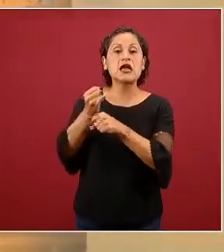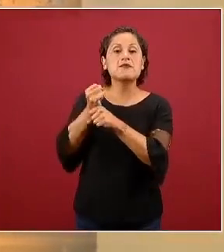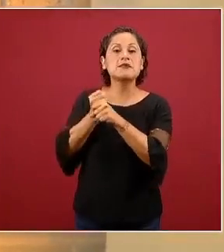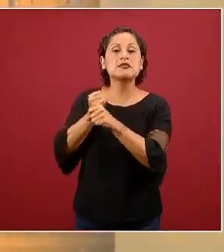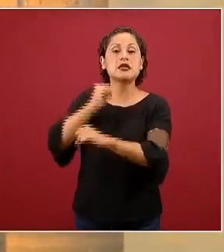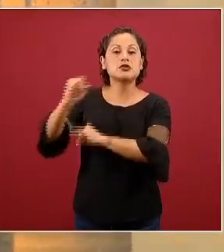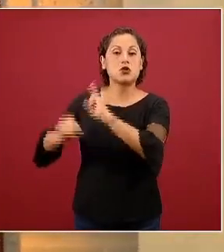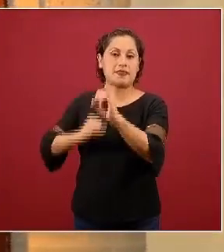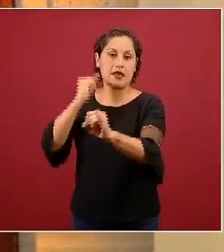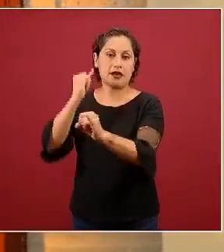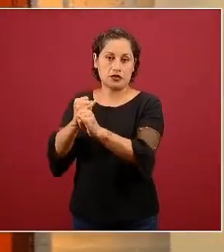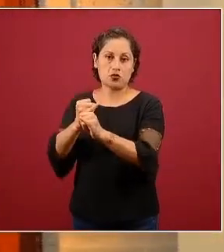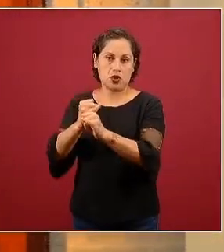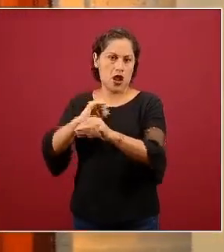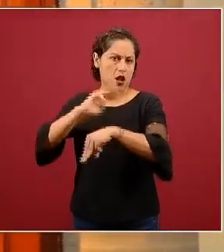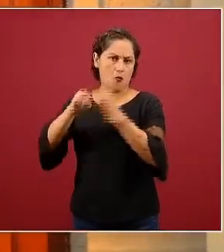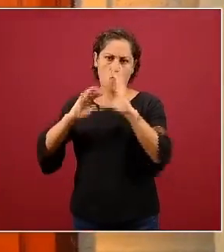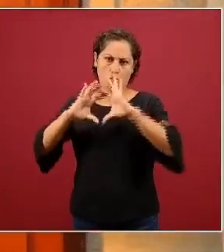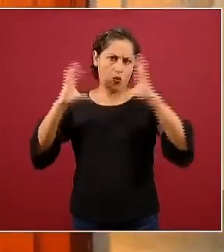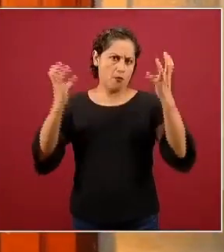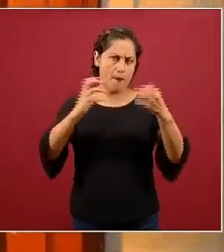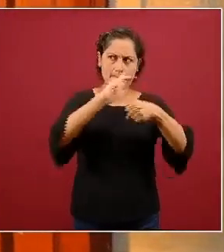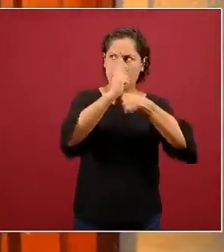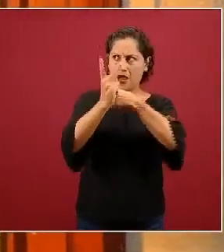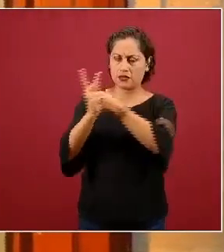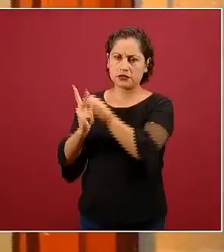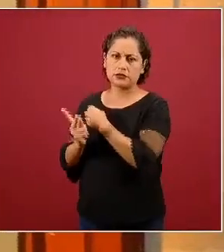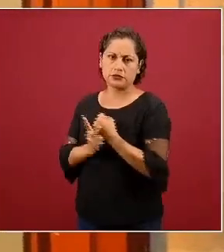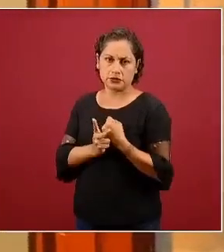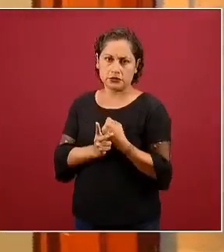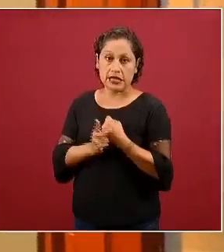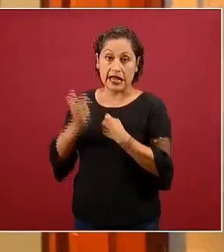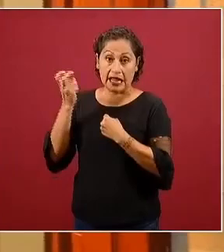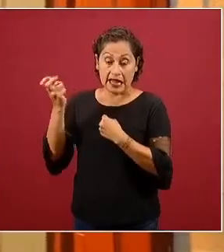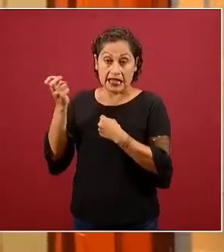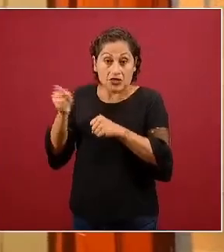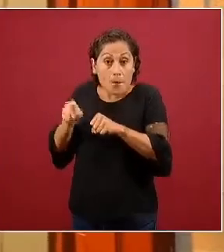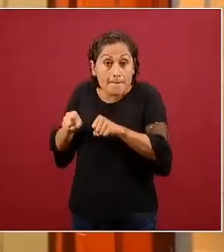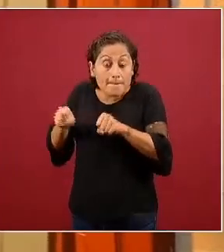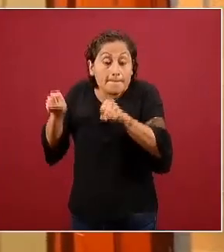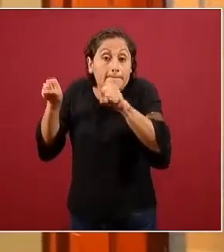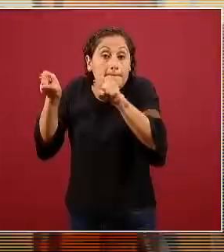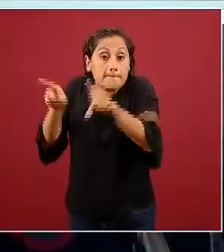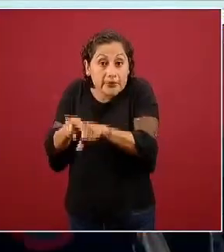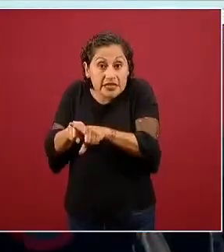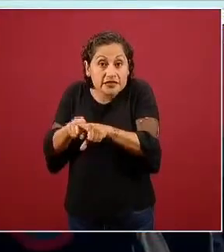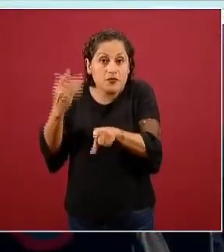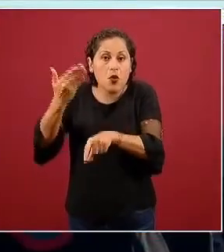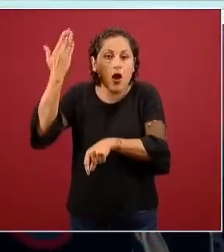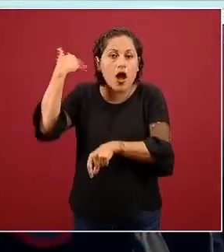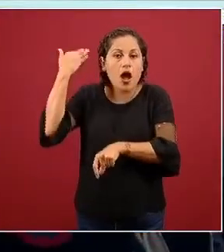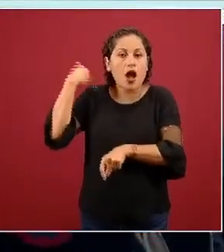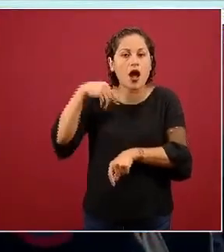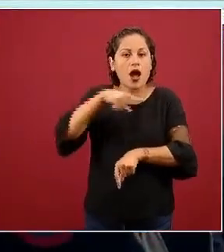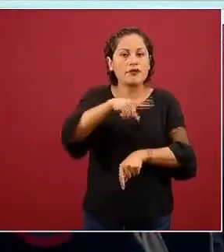va muy de la mano con lo que nos reportan en la línea de la vida, sobre las estadísticas que llevan. Entonces, el trastorno